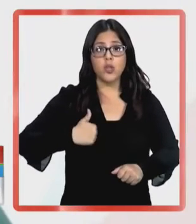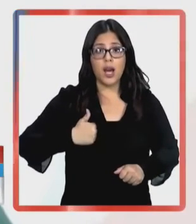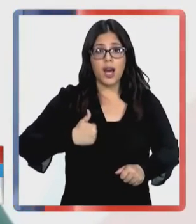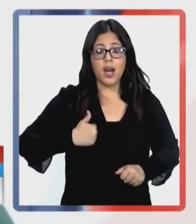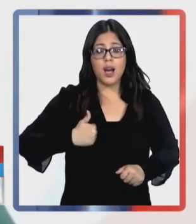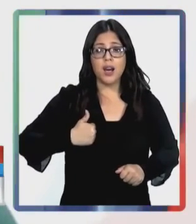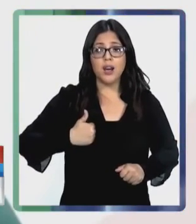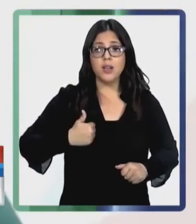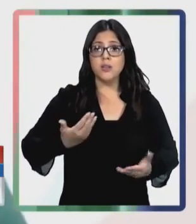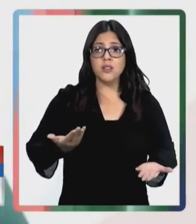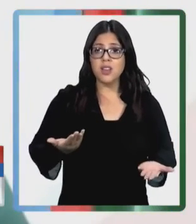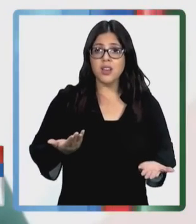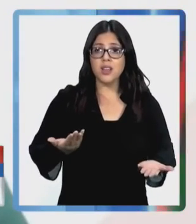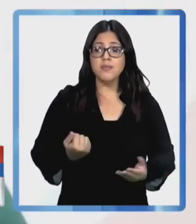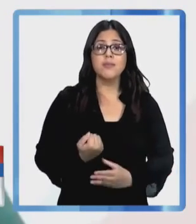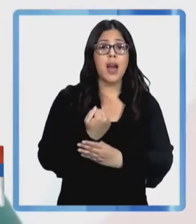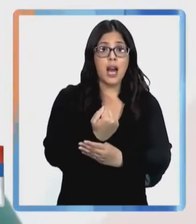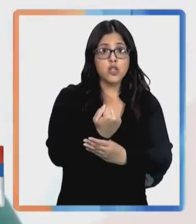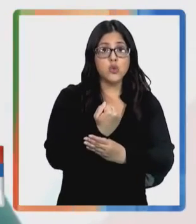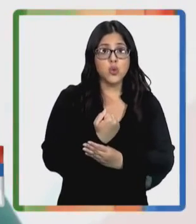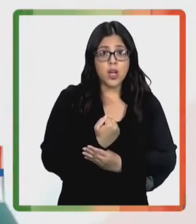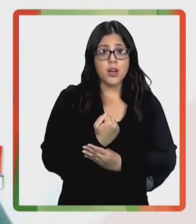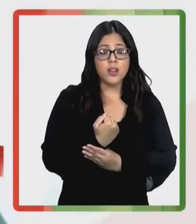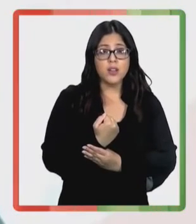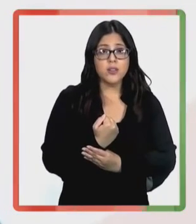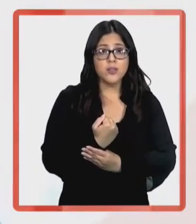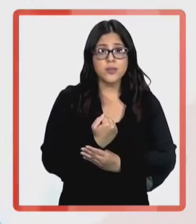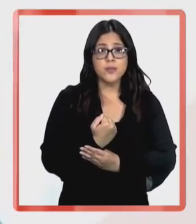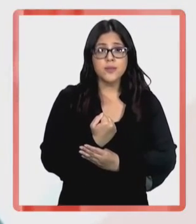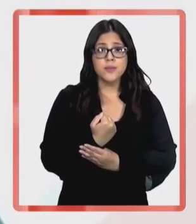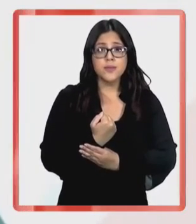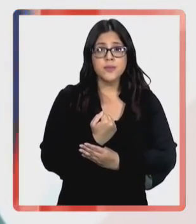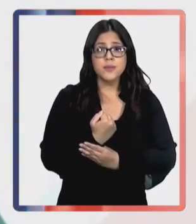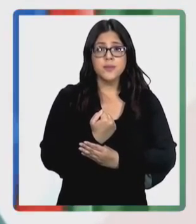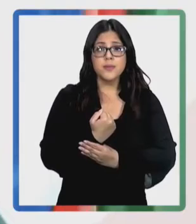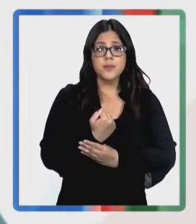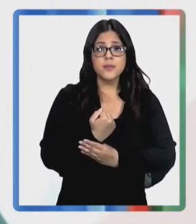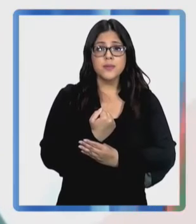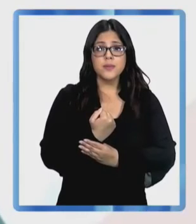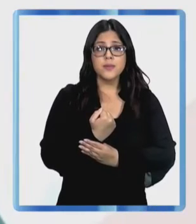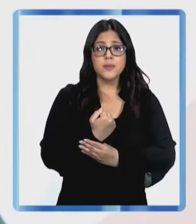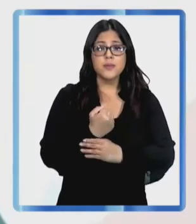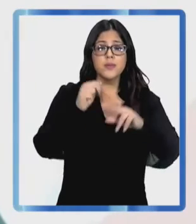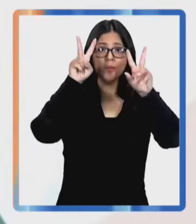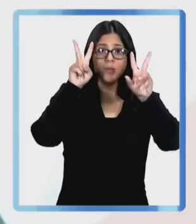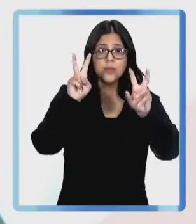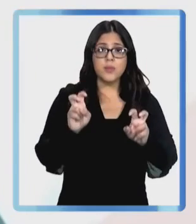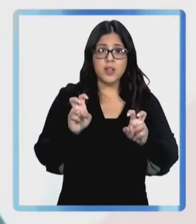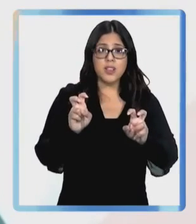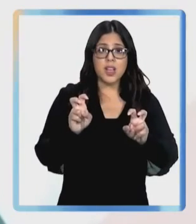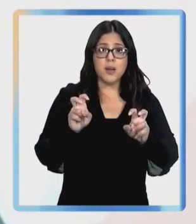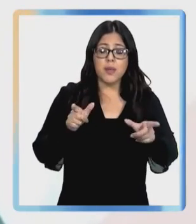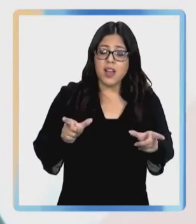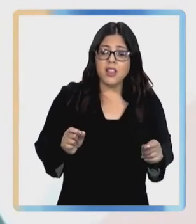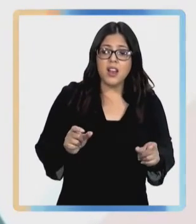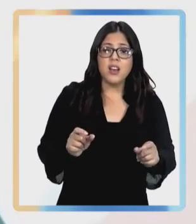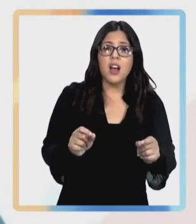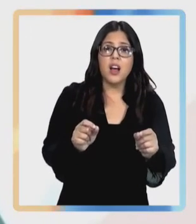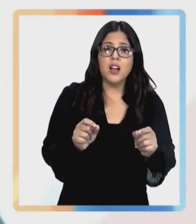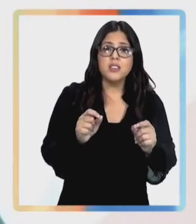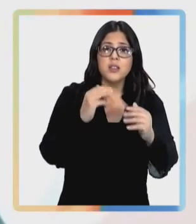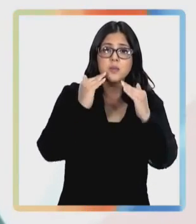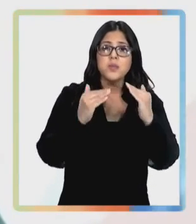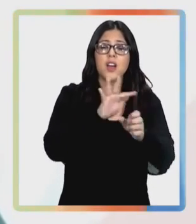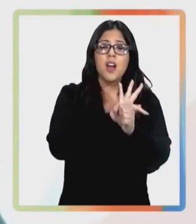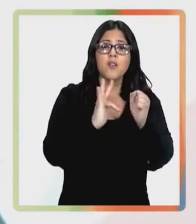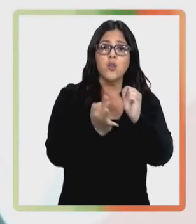voluntarias que lo que hagan es ayudarnos a poner el tema de la colecta, el tema del cáncer infantil, a Fundación Nuestros